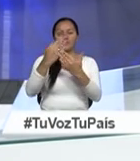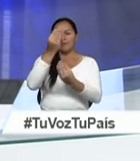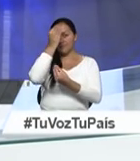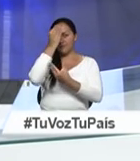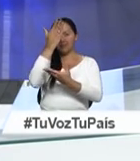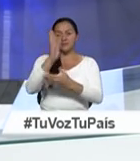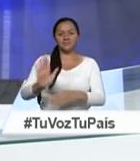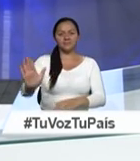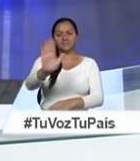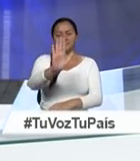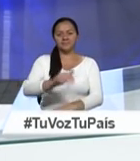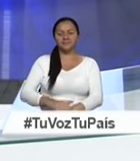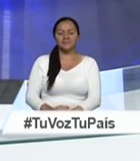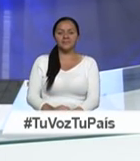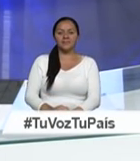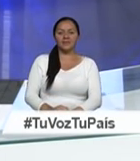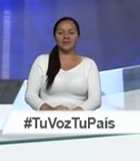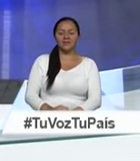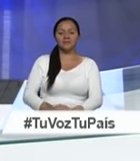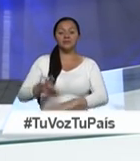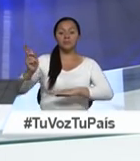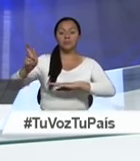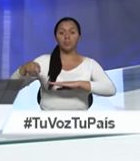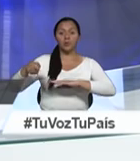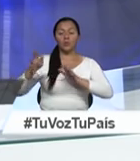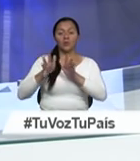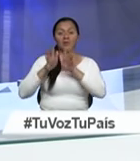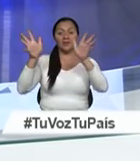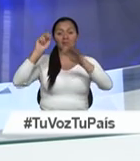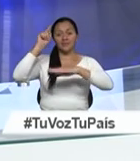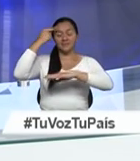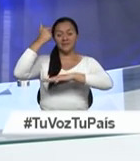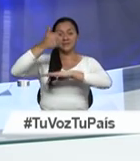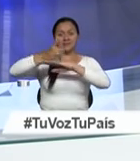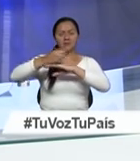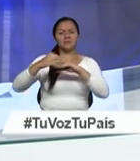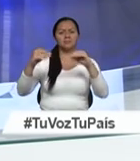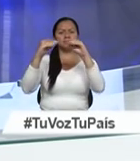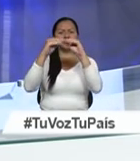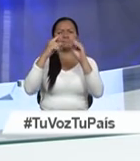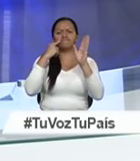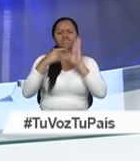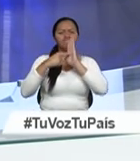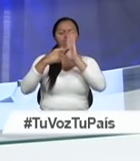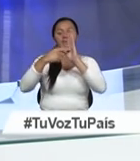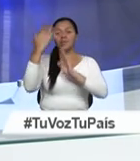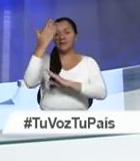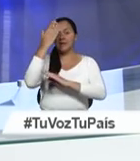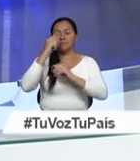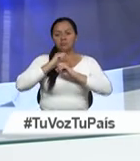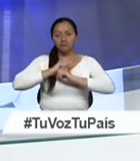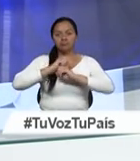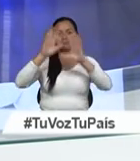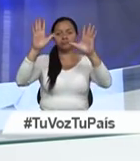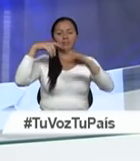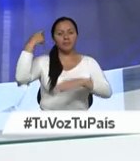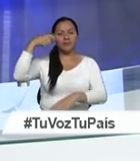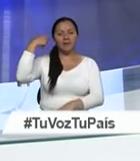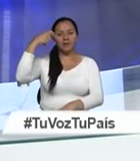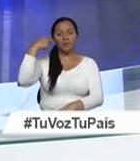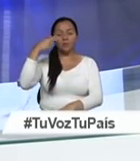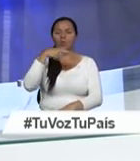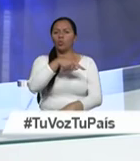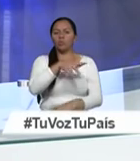para usted. La Procuraduría General del Estado llevará a la pantalla el caso Chevron 3 con la película El Juego